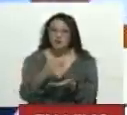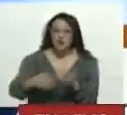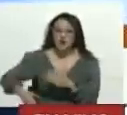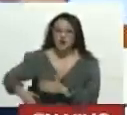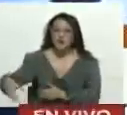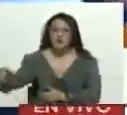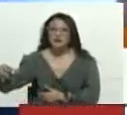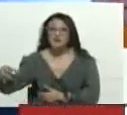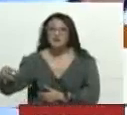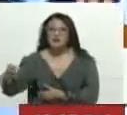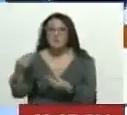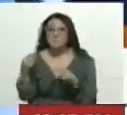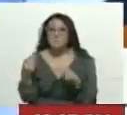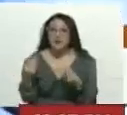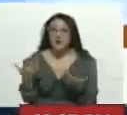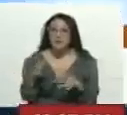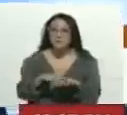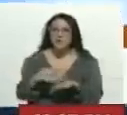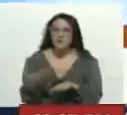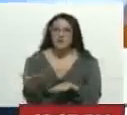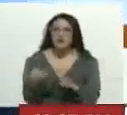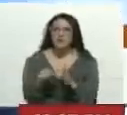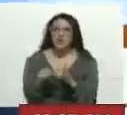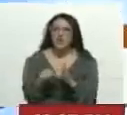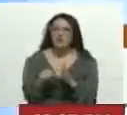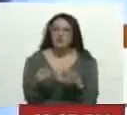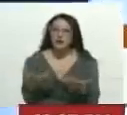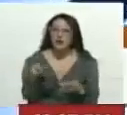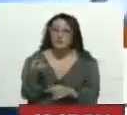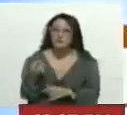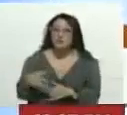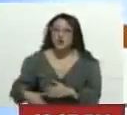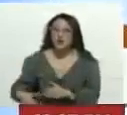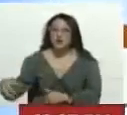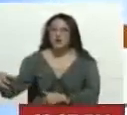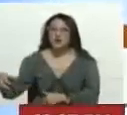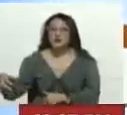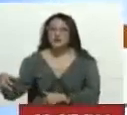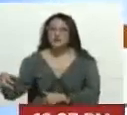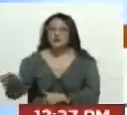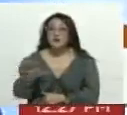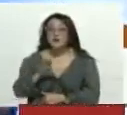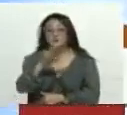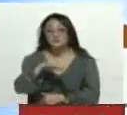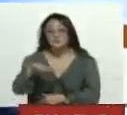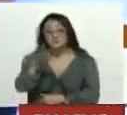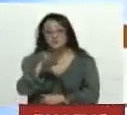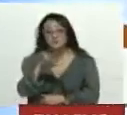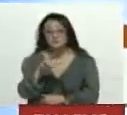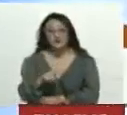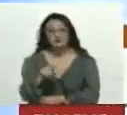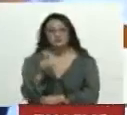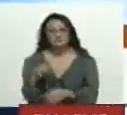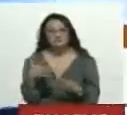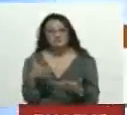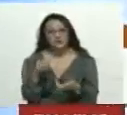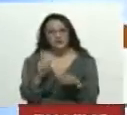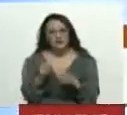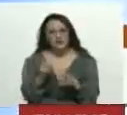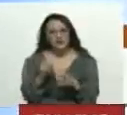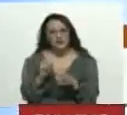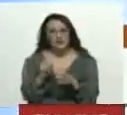para qué es y por qué es y para dónde va esa riqueza que se produce Pues en el territorio Ay es que acaso tal